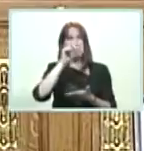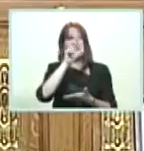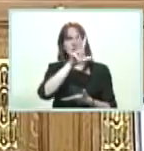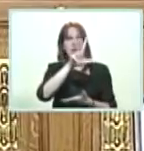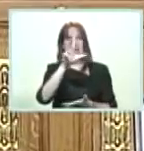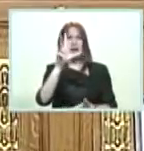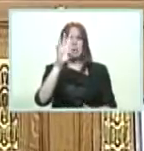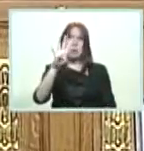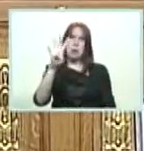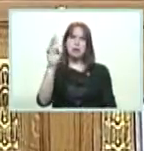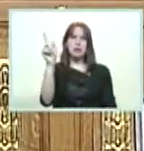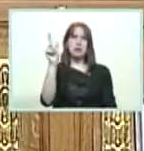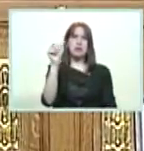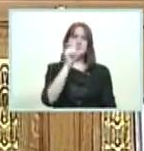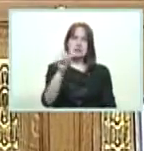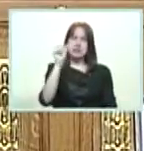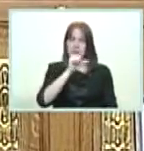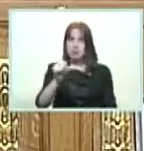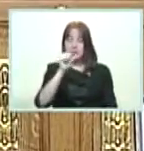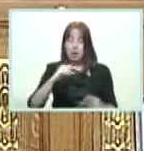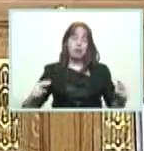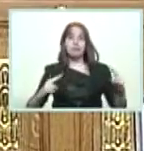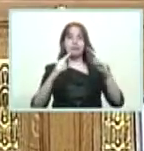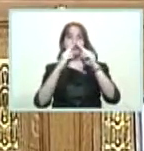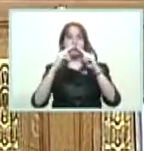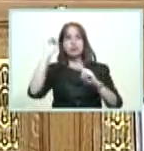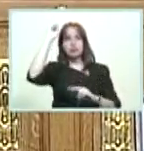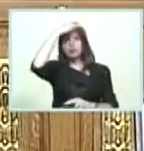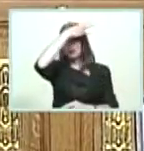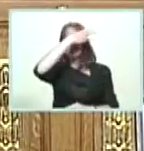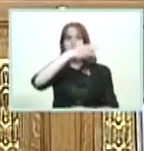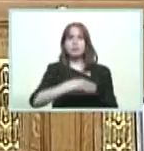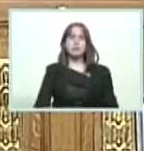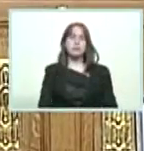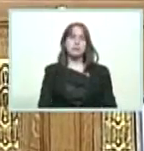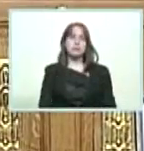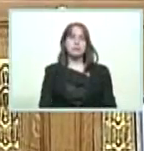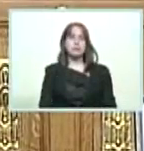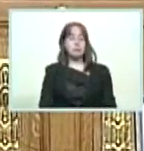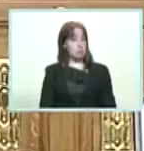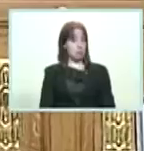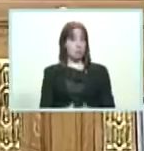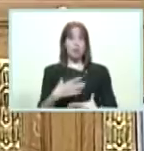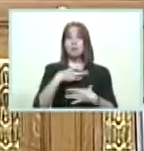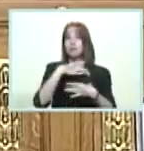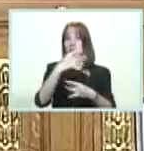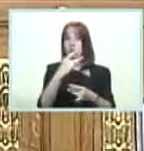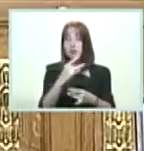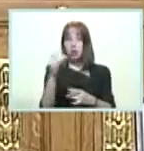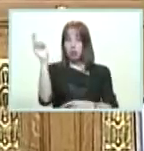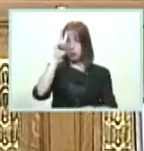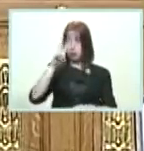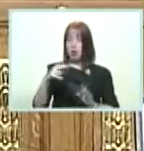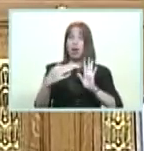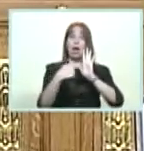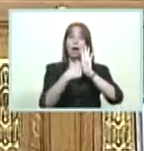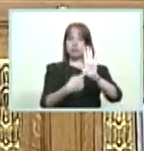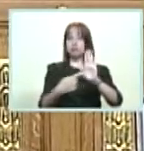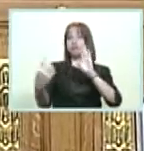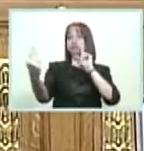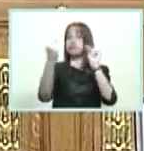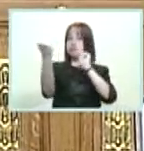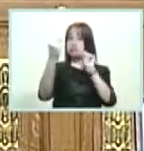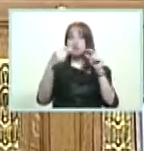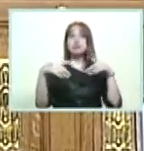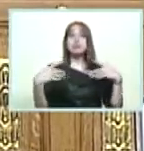semanas para Naciones Unidas, tener un encuentro con Donald Trump. Si está tan interesado en Venezuela, aquí estoy yo, pues.